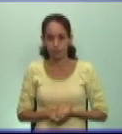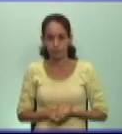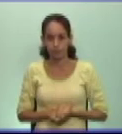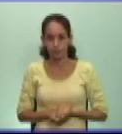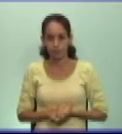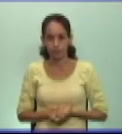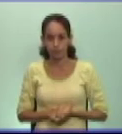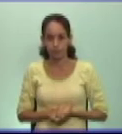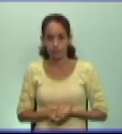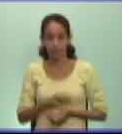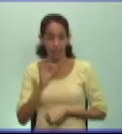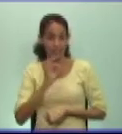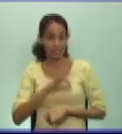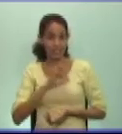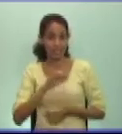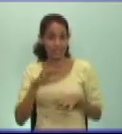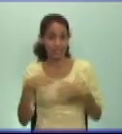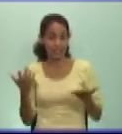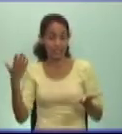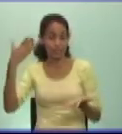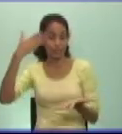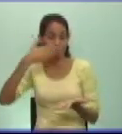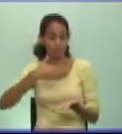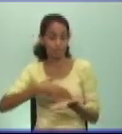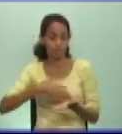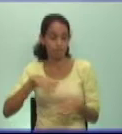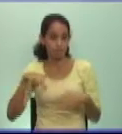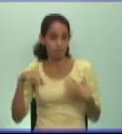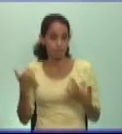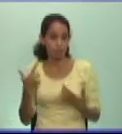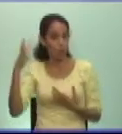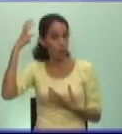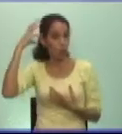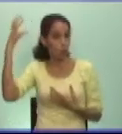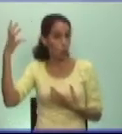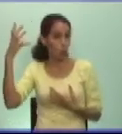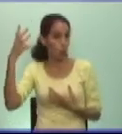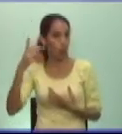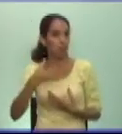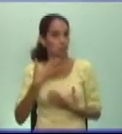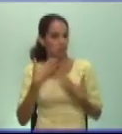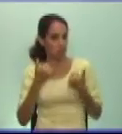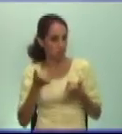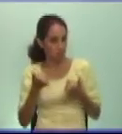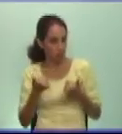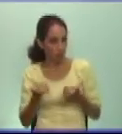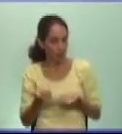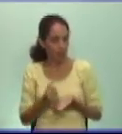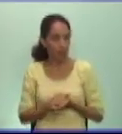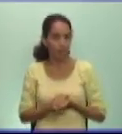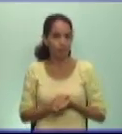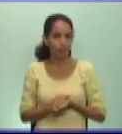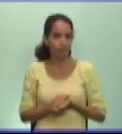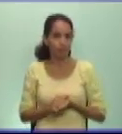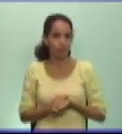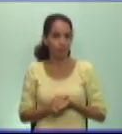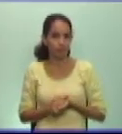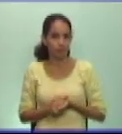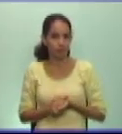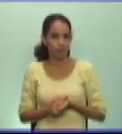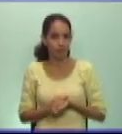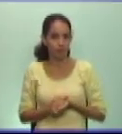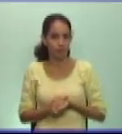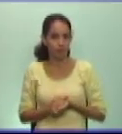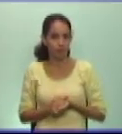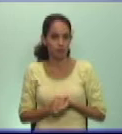gobierno de un gobierno con un carácter nacionalista, Salvador Allende, en ese periodo, que creo que es muy importante, sobre